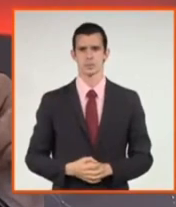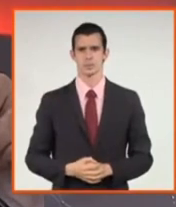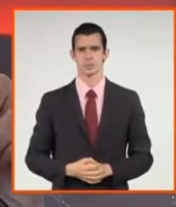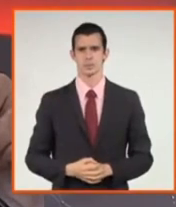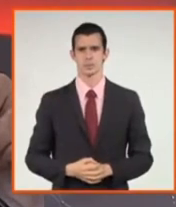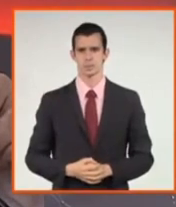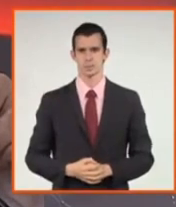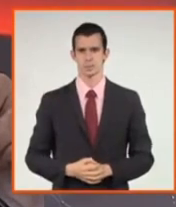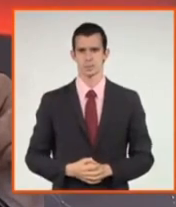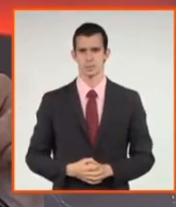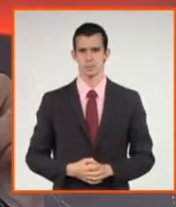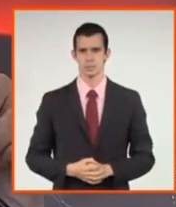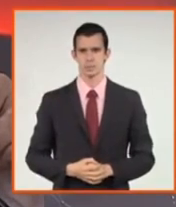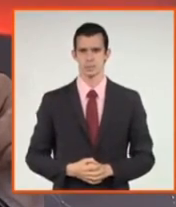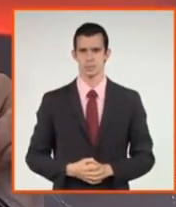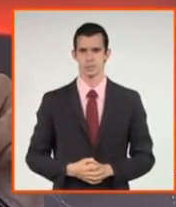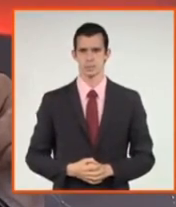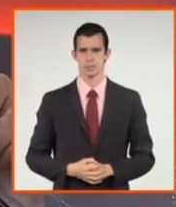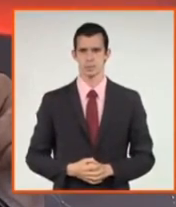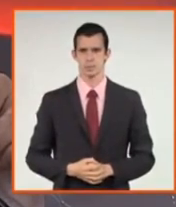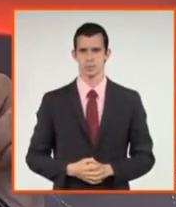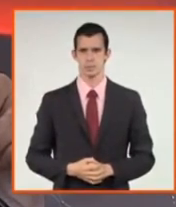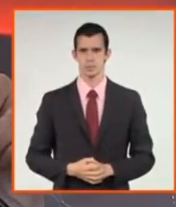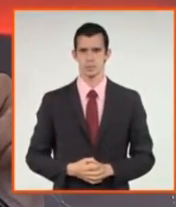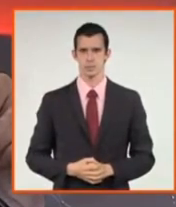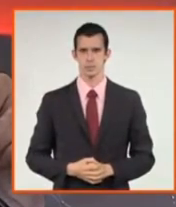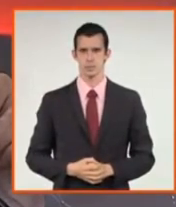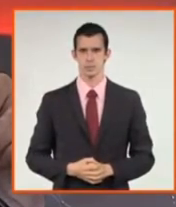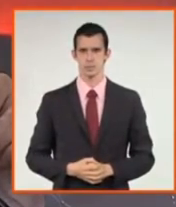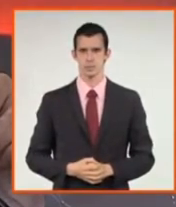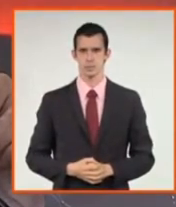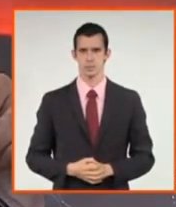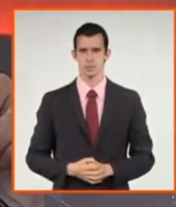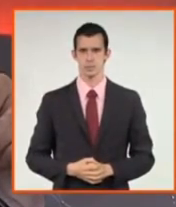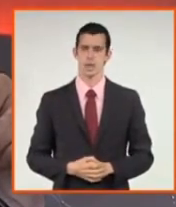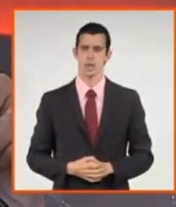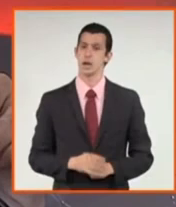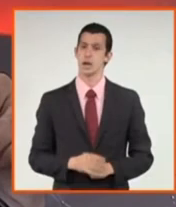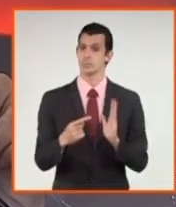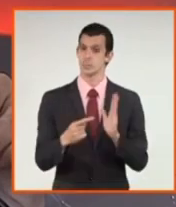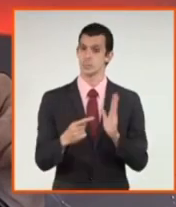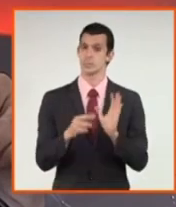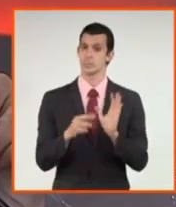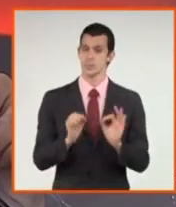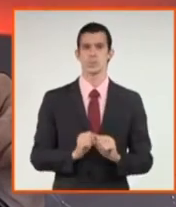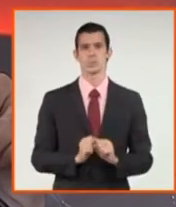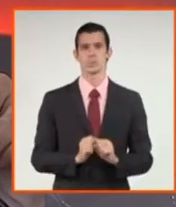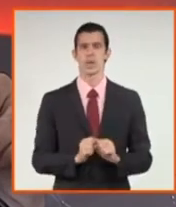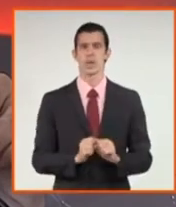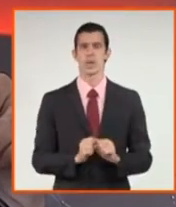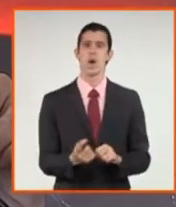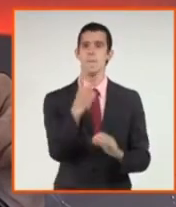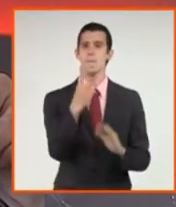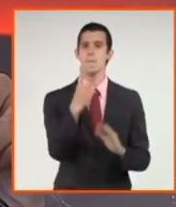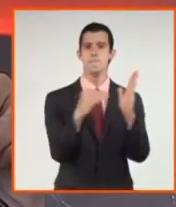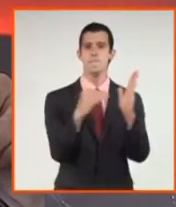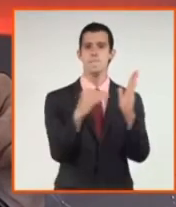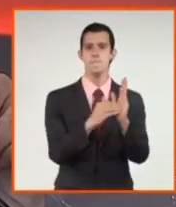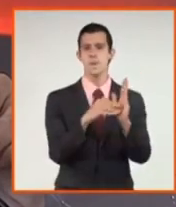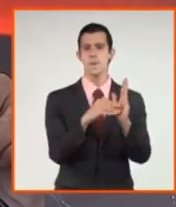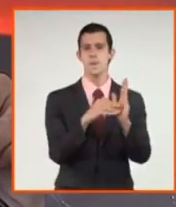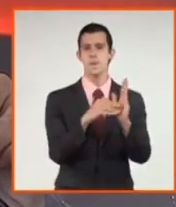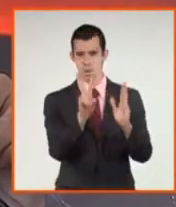quiere decir seva despuntando 125 kilos ahora por cada kilowatt que se financia sí financia